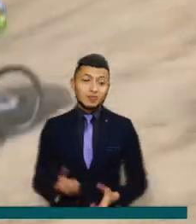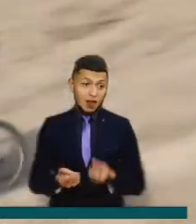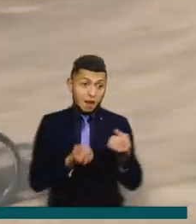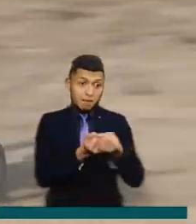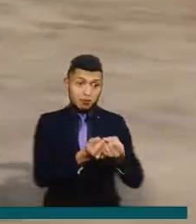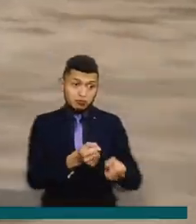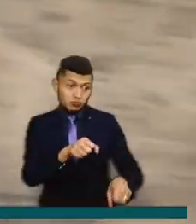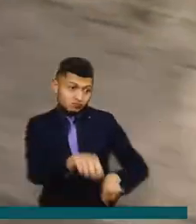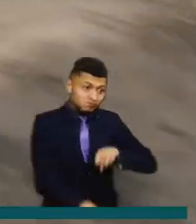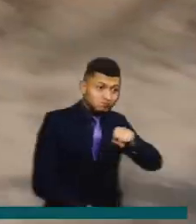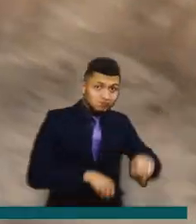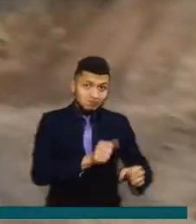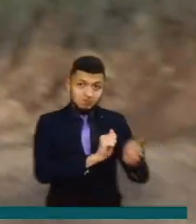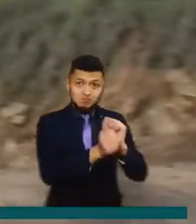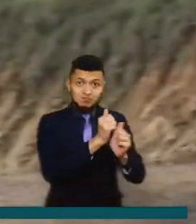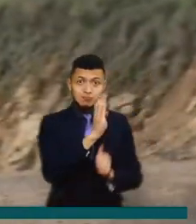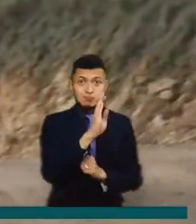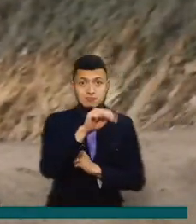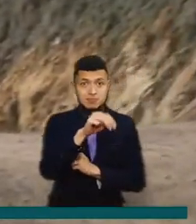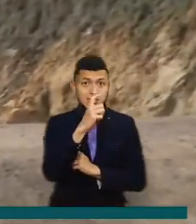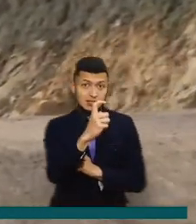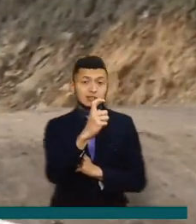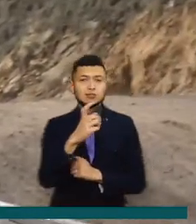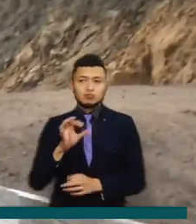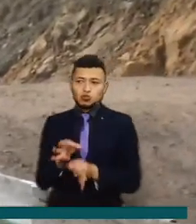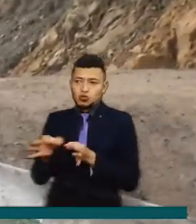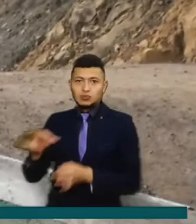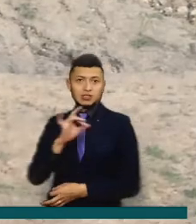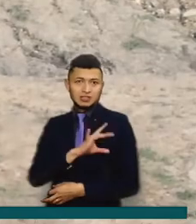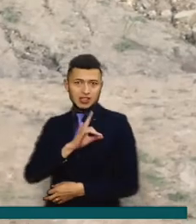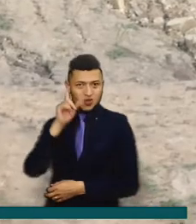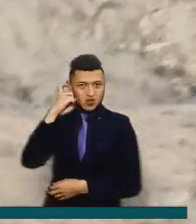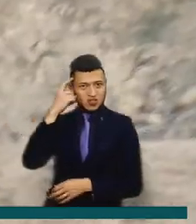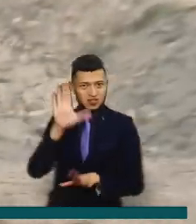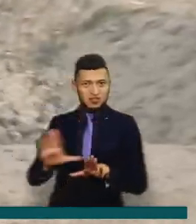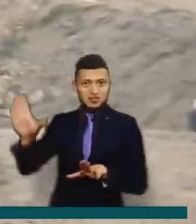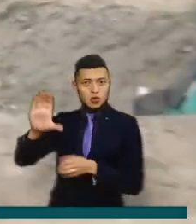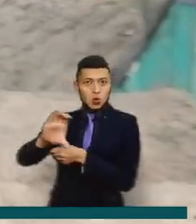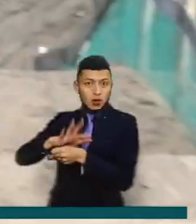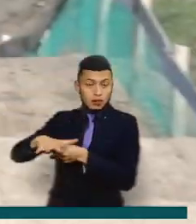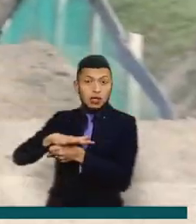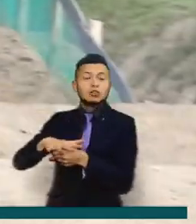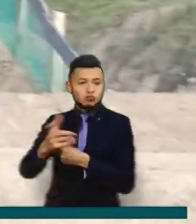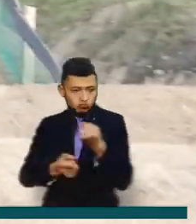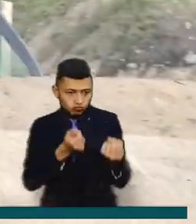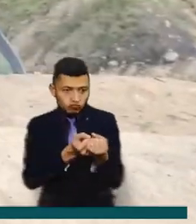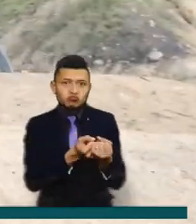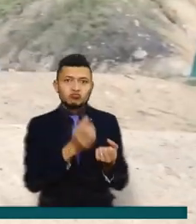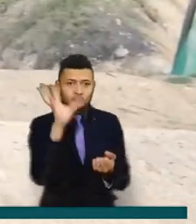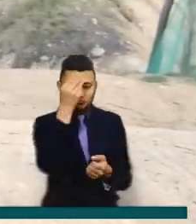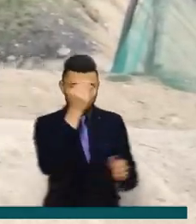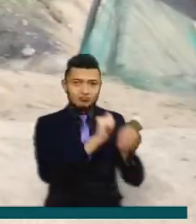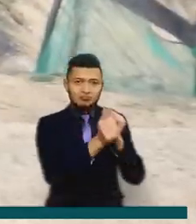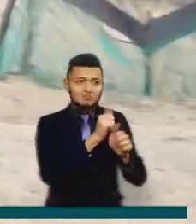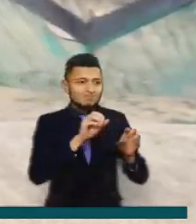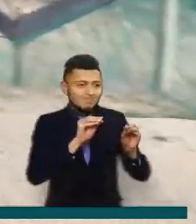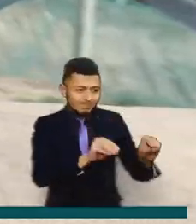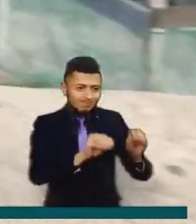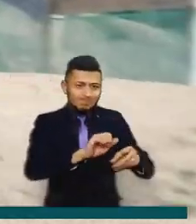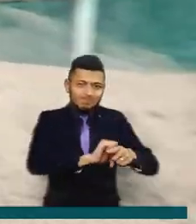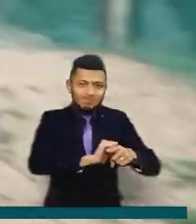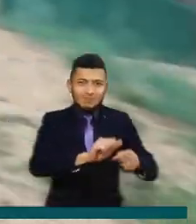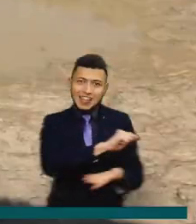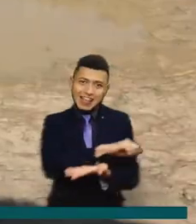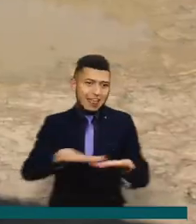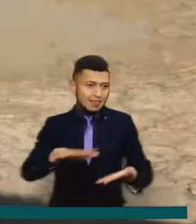Apoyo para el BMX. El municipio de Chía y la gobernación de Cundinamarca le apuestan a esta disciplina deportiva con entrenamientos gratuitos para